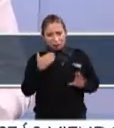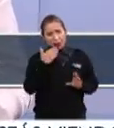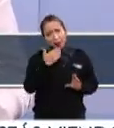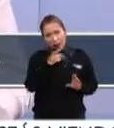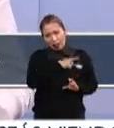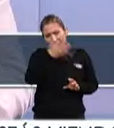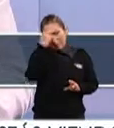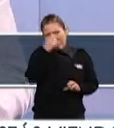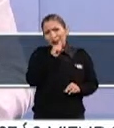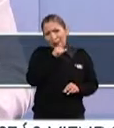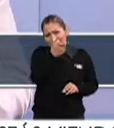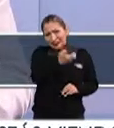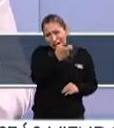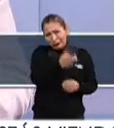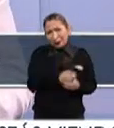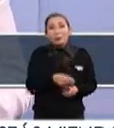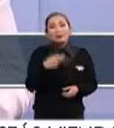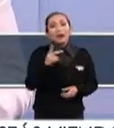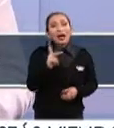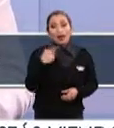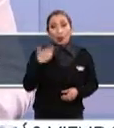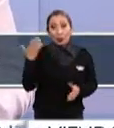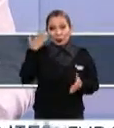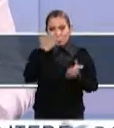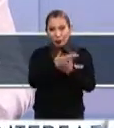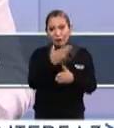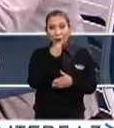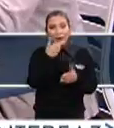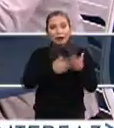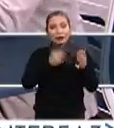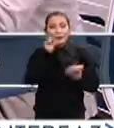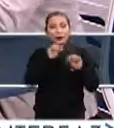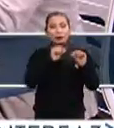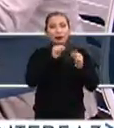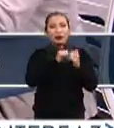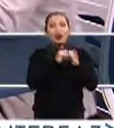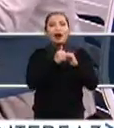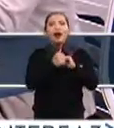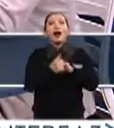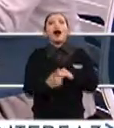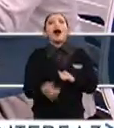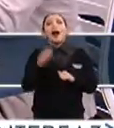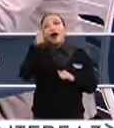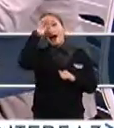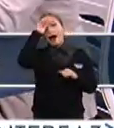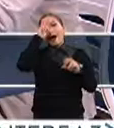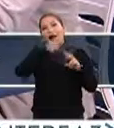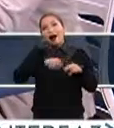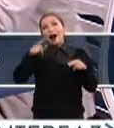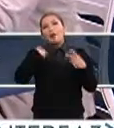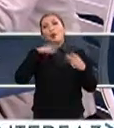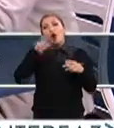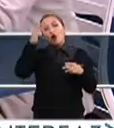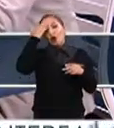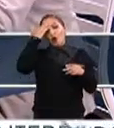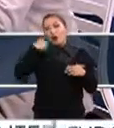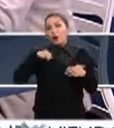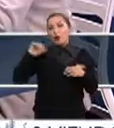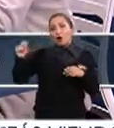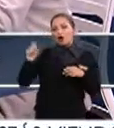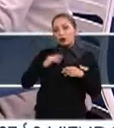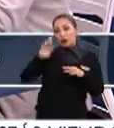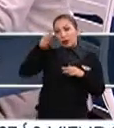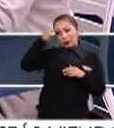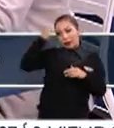mal, ¿no? Pero cuando van estando en el taller se van dando cuenta que el proceso de reflexión, de reconocimiento con el otro,